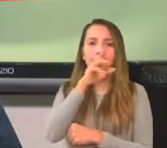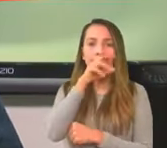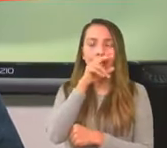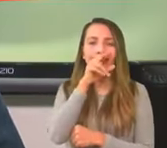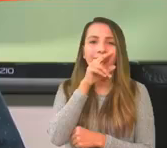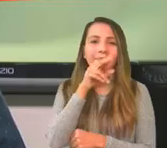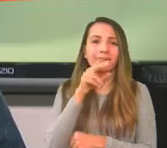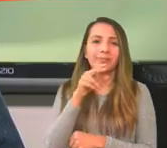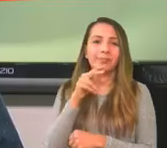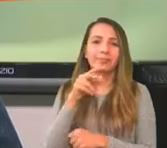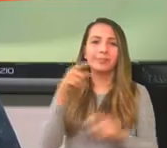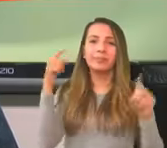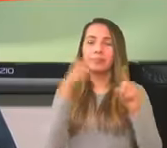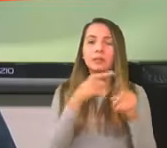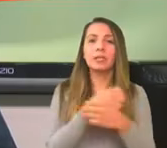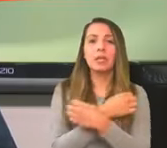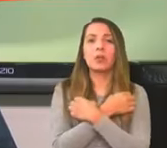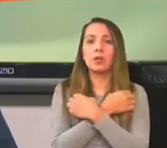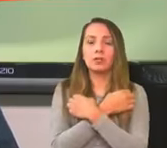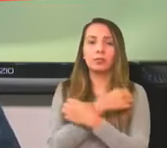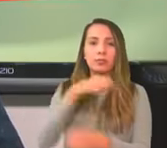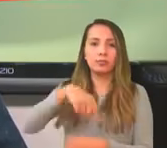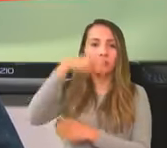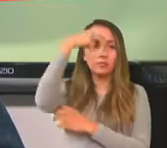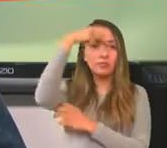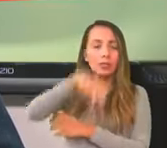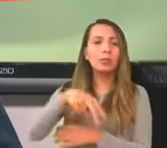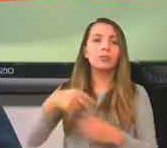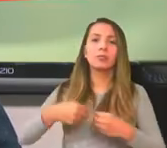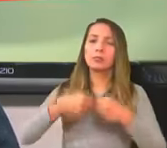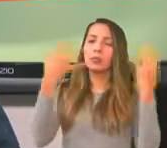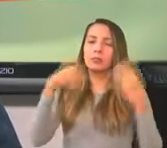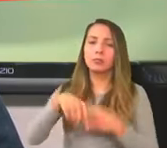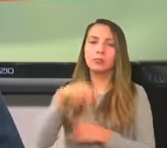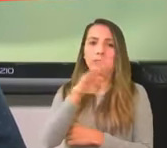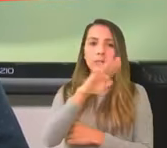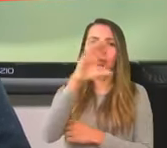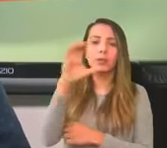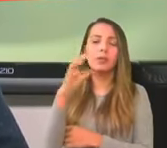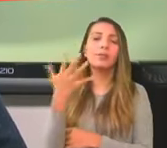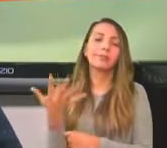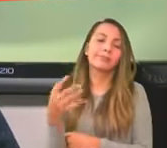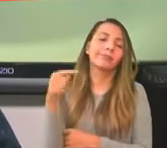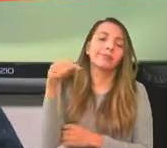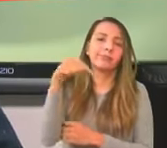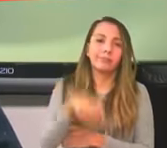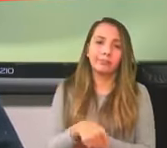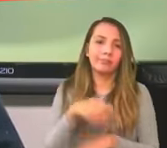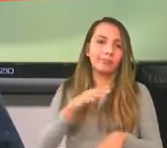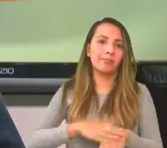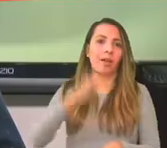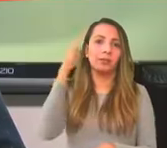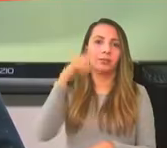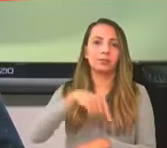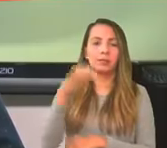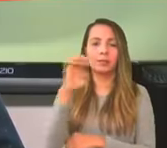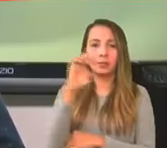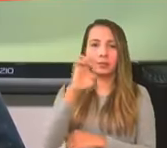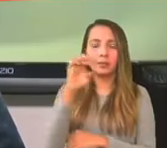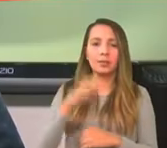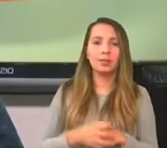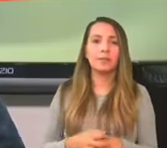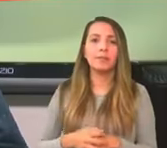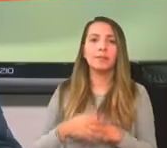con respecto a la educación en nuestro país, por supuesto en Baja California, y por mayor razón en